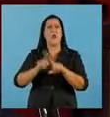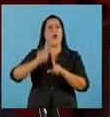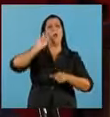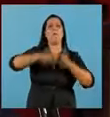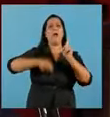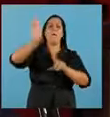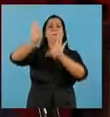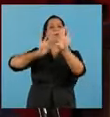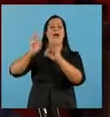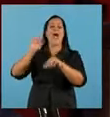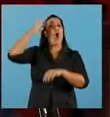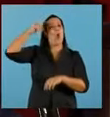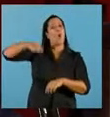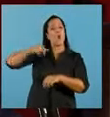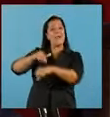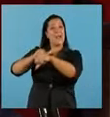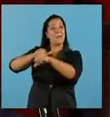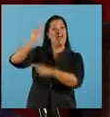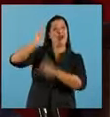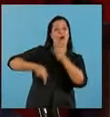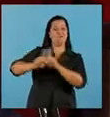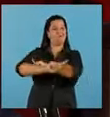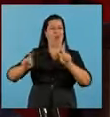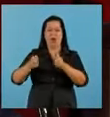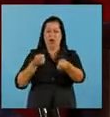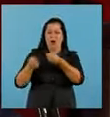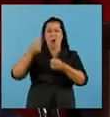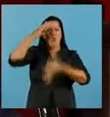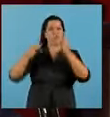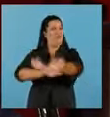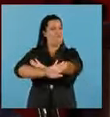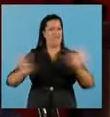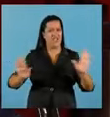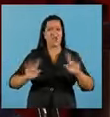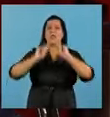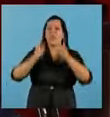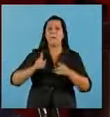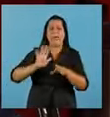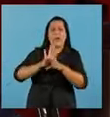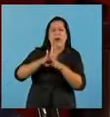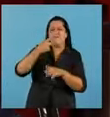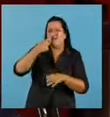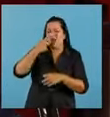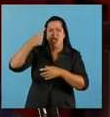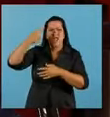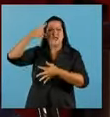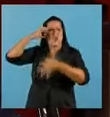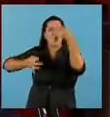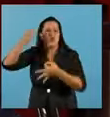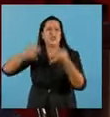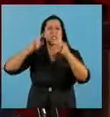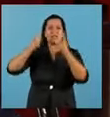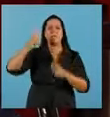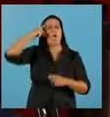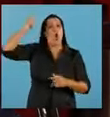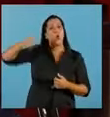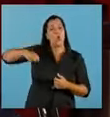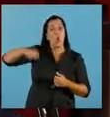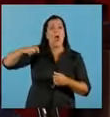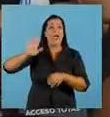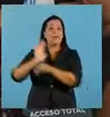jueces amigos, a la manipulación judicial, a la utilización política de la justicia y al nombramiento de jueces dependientes